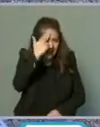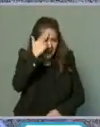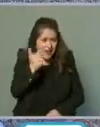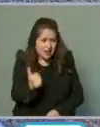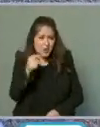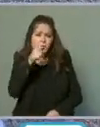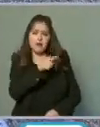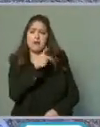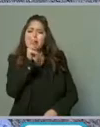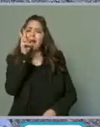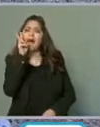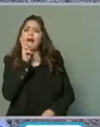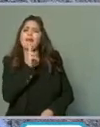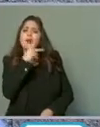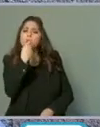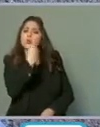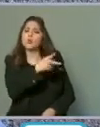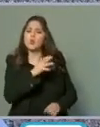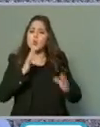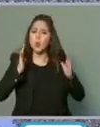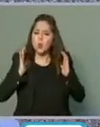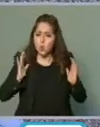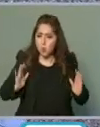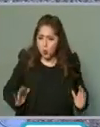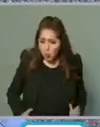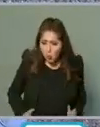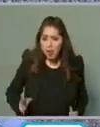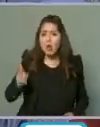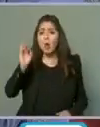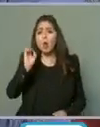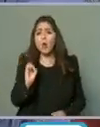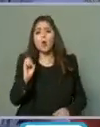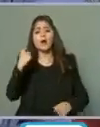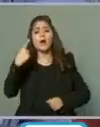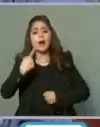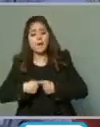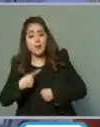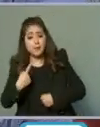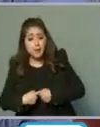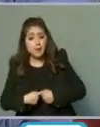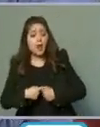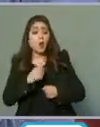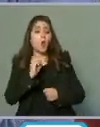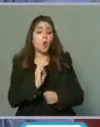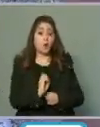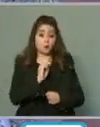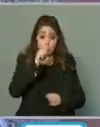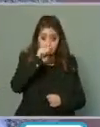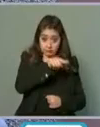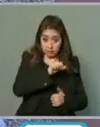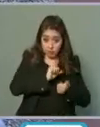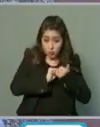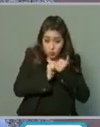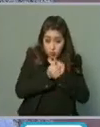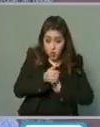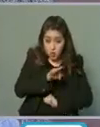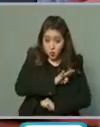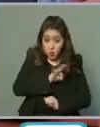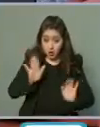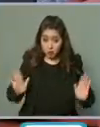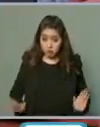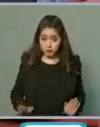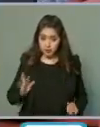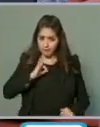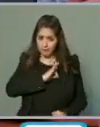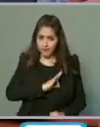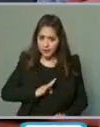lo fisiológico, dejando a un lado el que pueda tener una enfermedad o considerarlo como enfermedad, puede ser feliz? Sí, sí puede ser feliz.